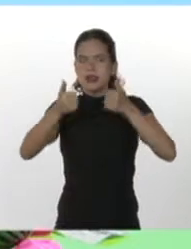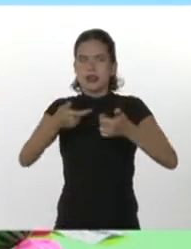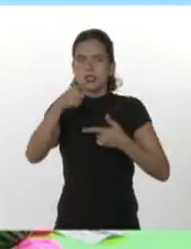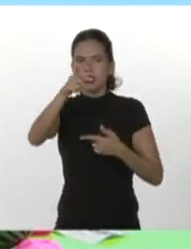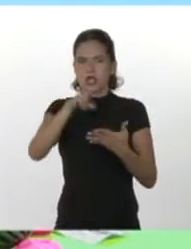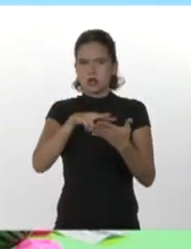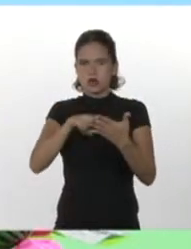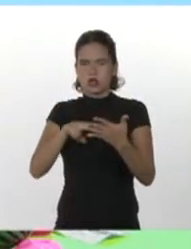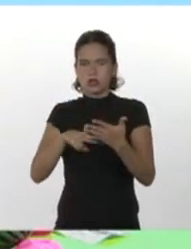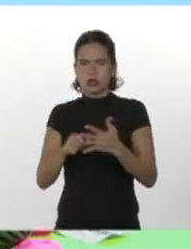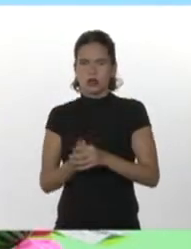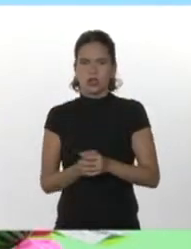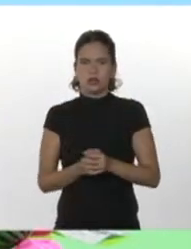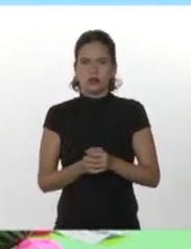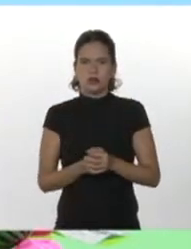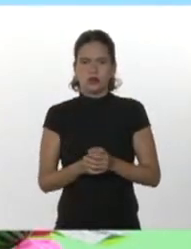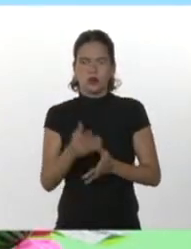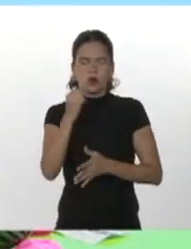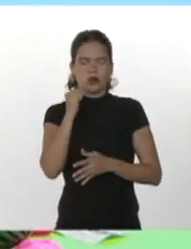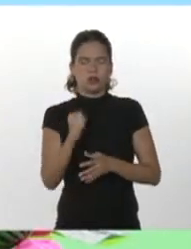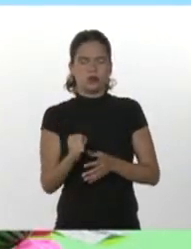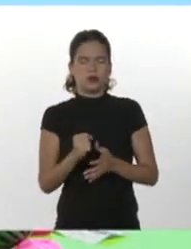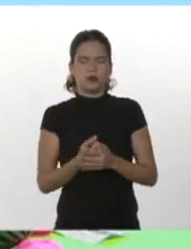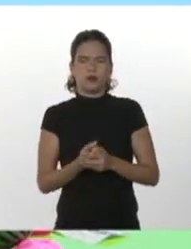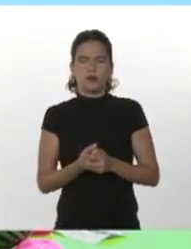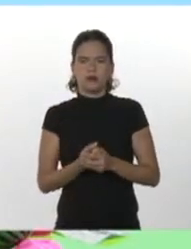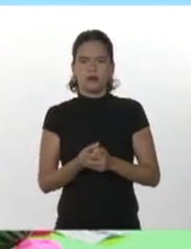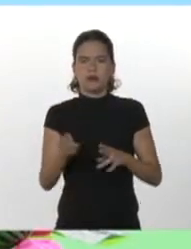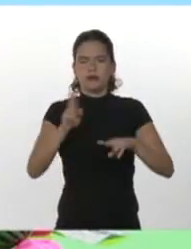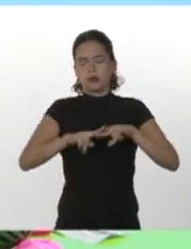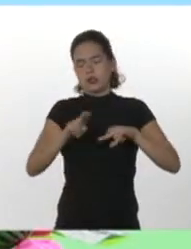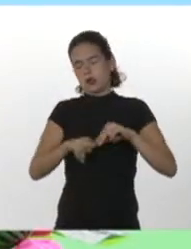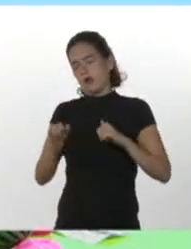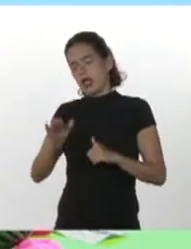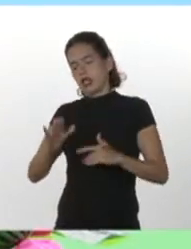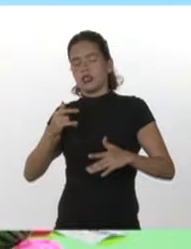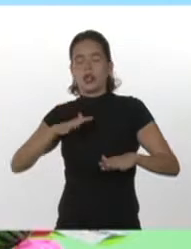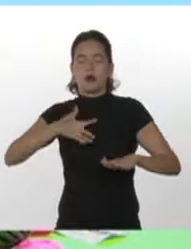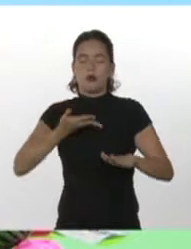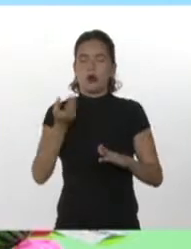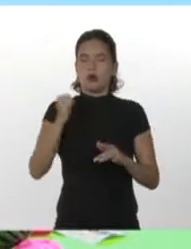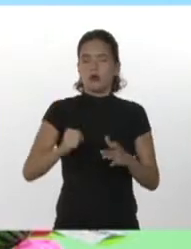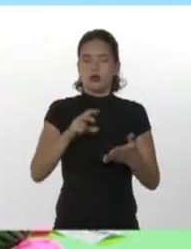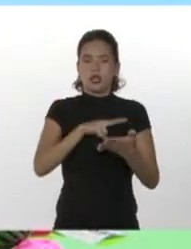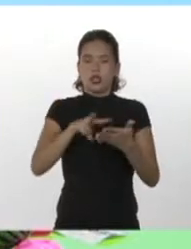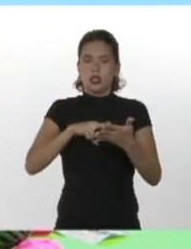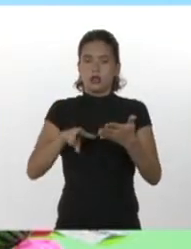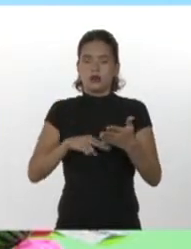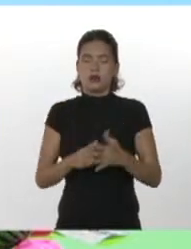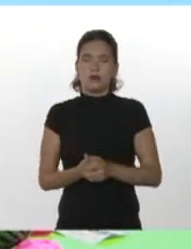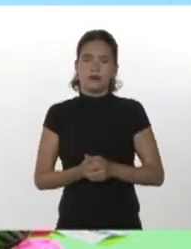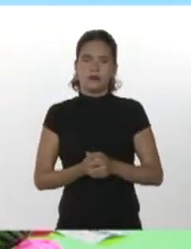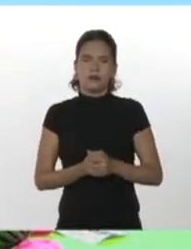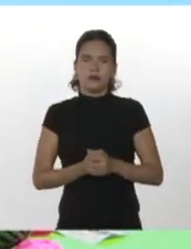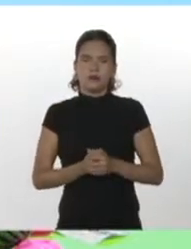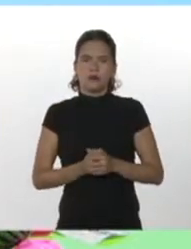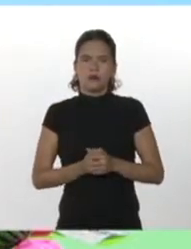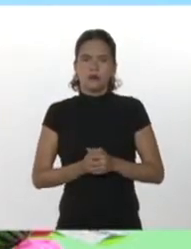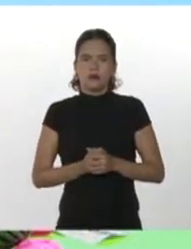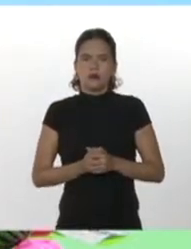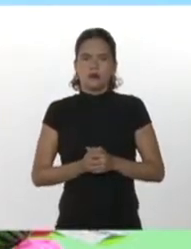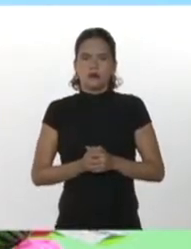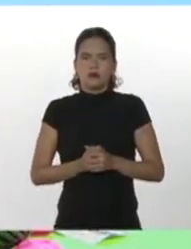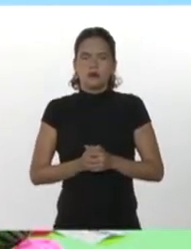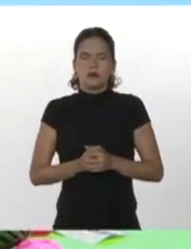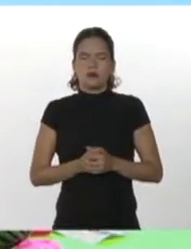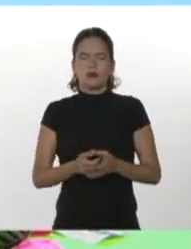su lectura o a consolidarla. En este caso son niños más grandes que pueden consolidar la lectura en